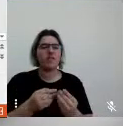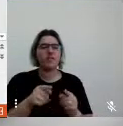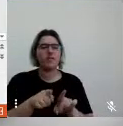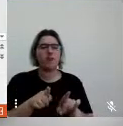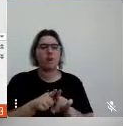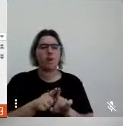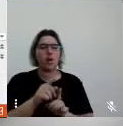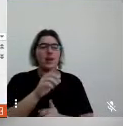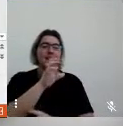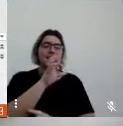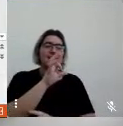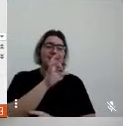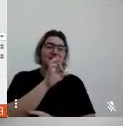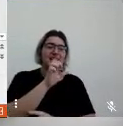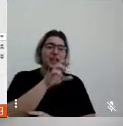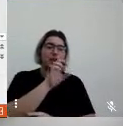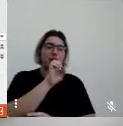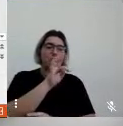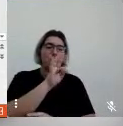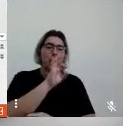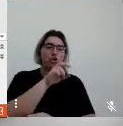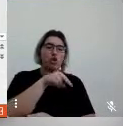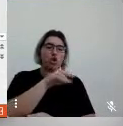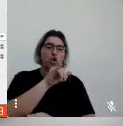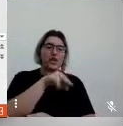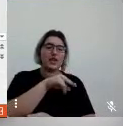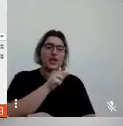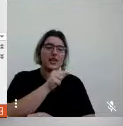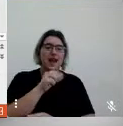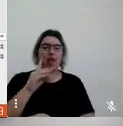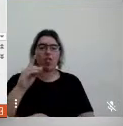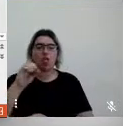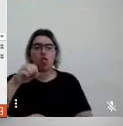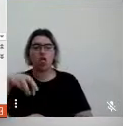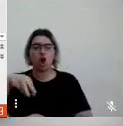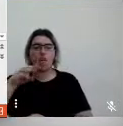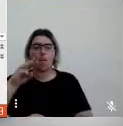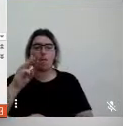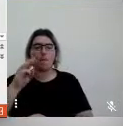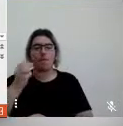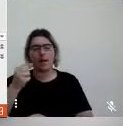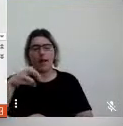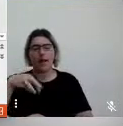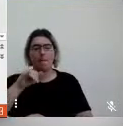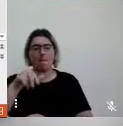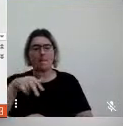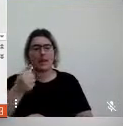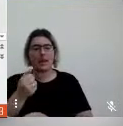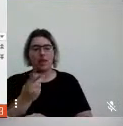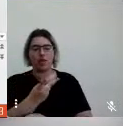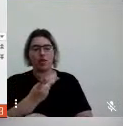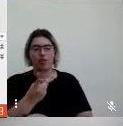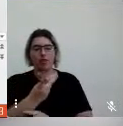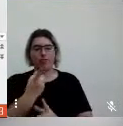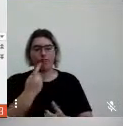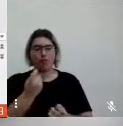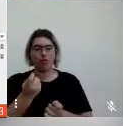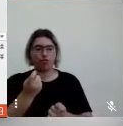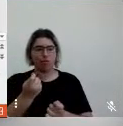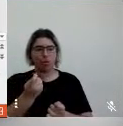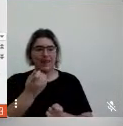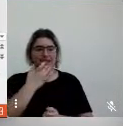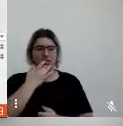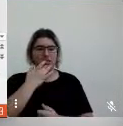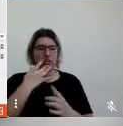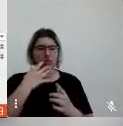y la dopamina. Por eso lo que os decía antes, en un momento de ansiedad o de un estado de ánimo más bajo, lo